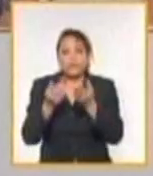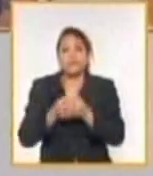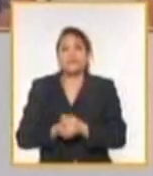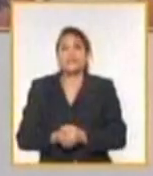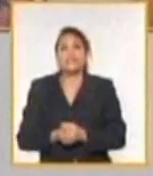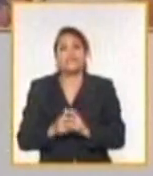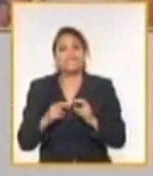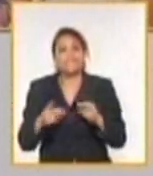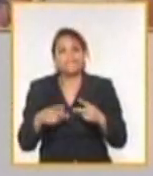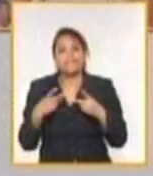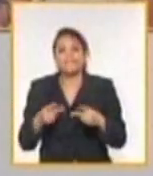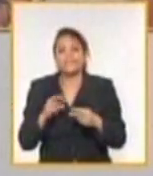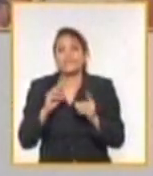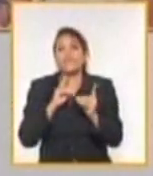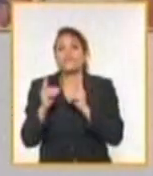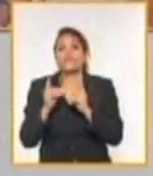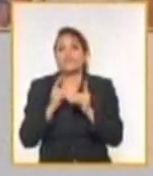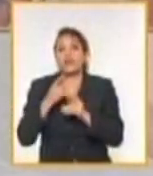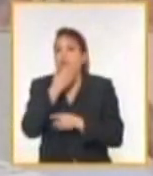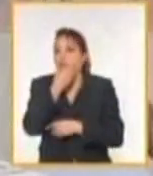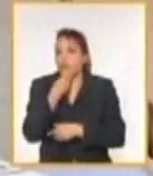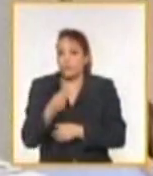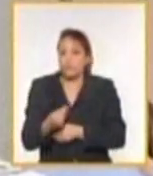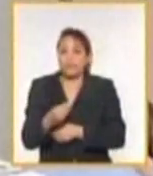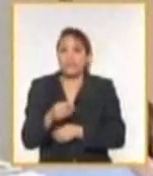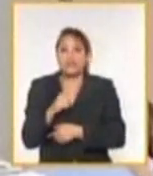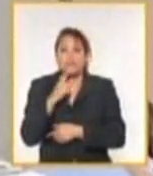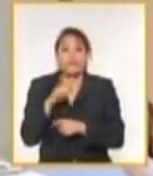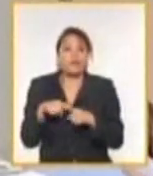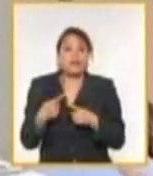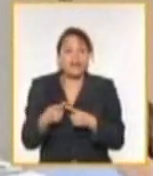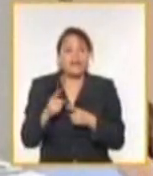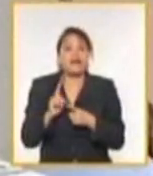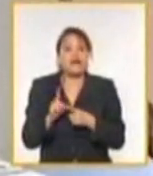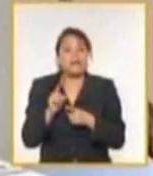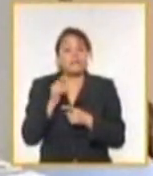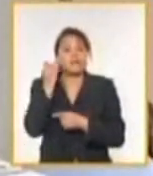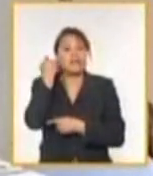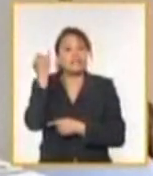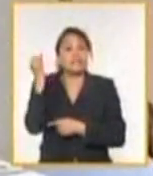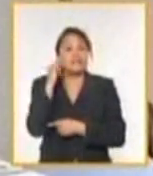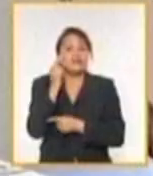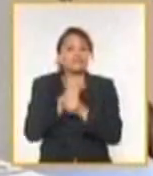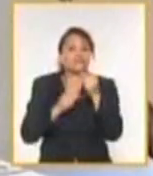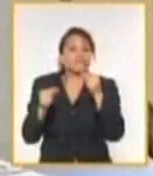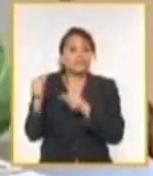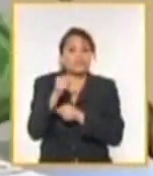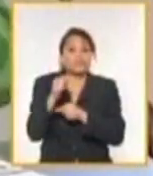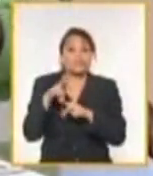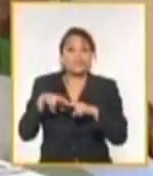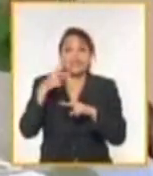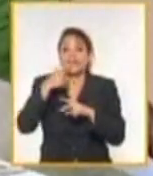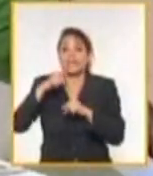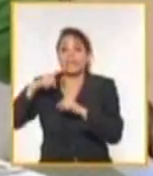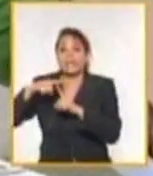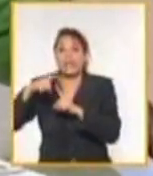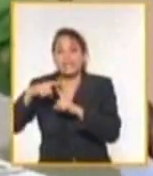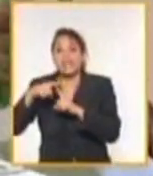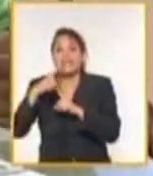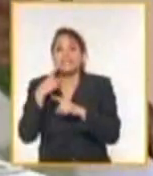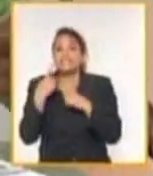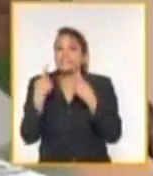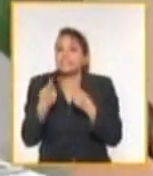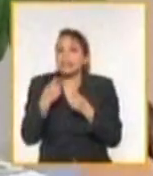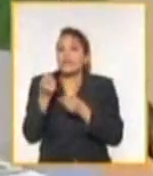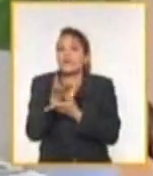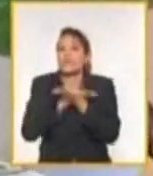un diálogo de generaciones. Y es precisamente porque hay ideas esenciales en Hart que quiere compartir, que